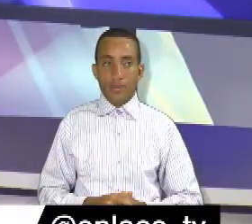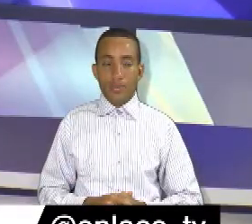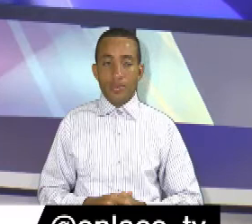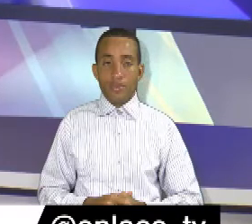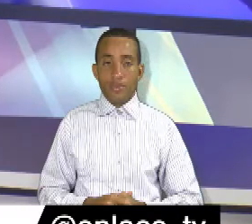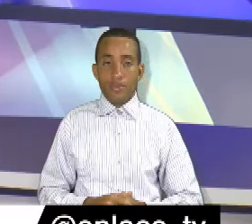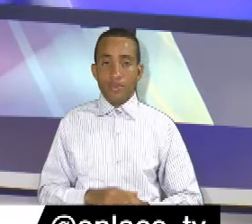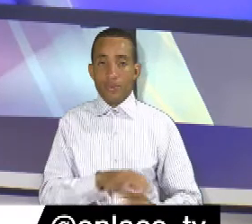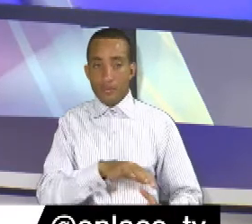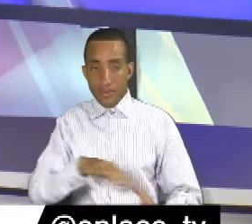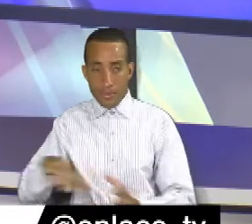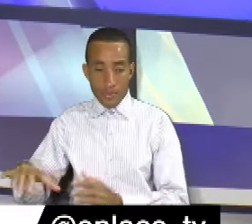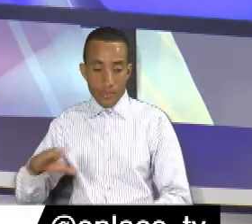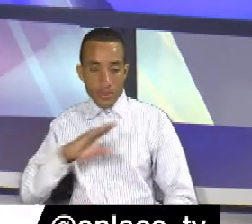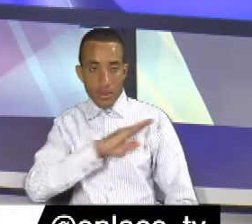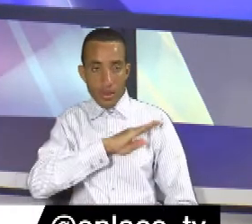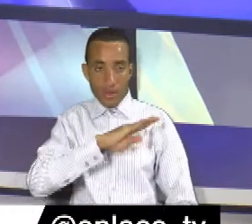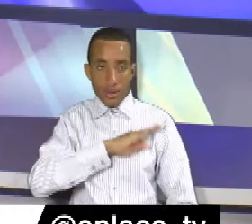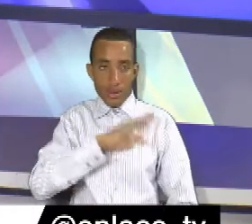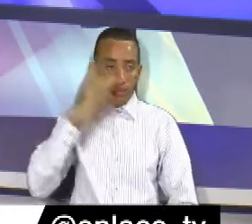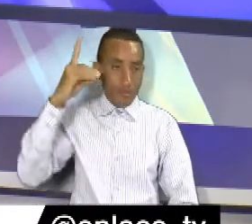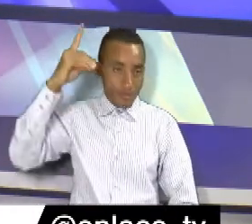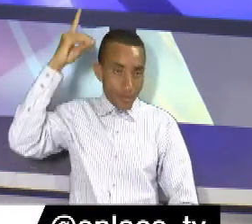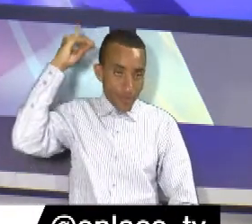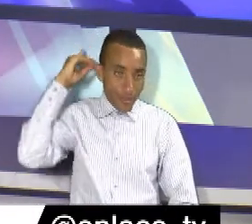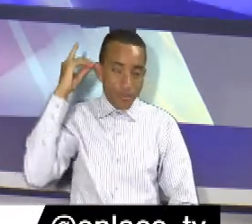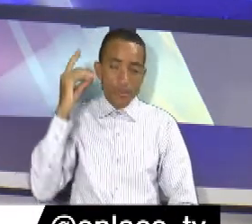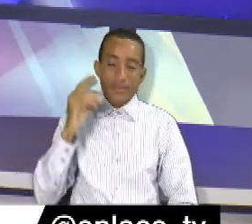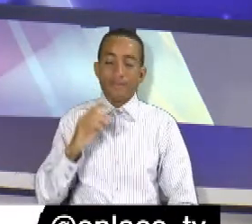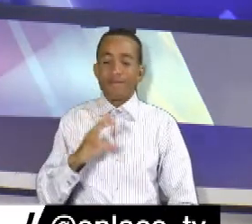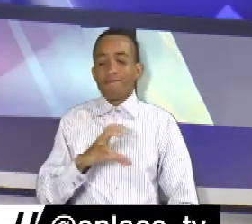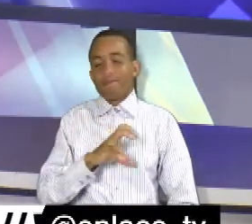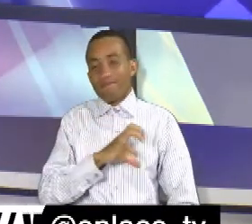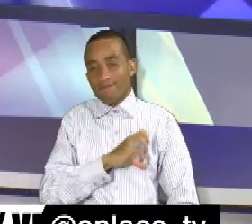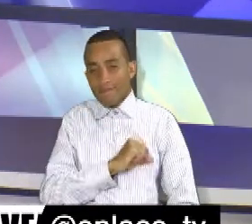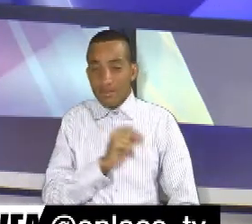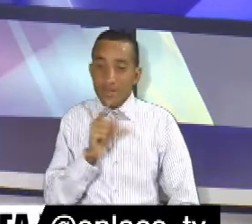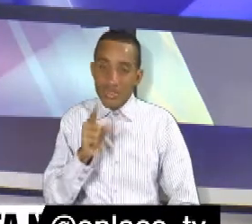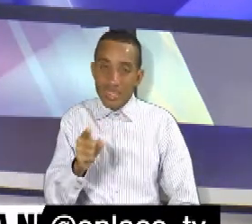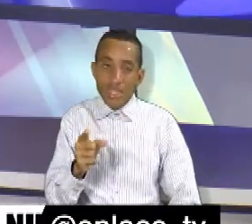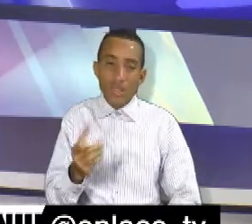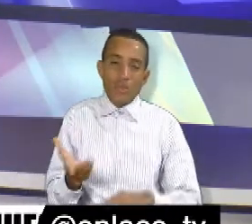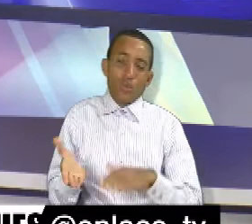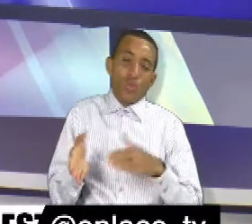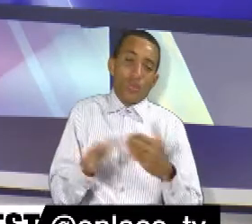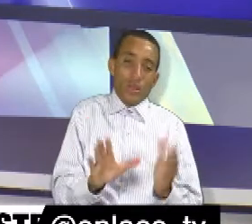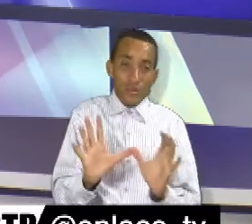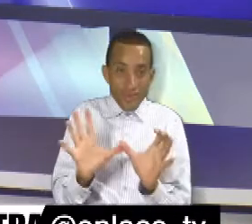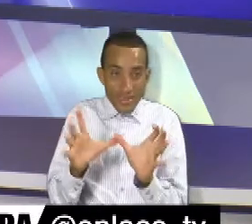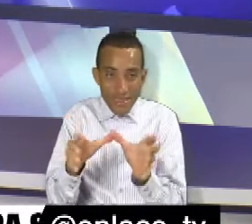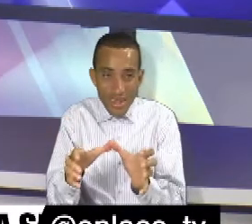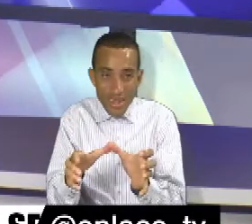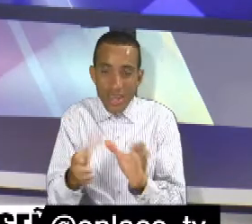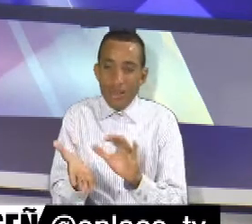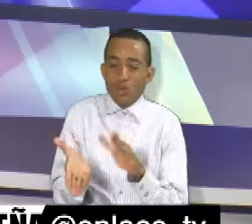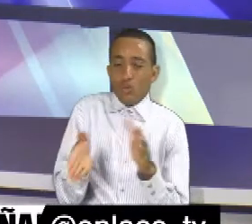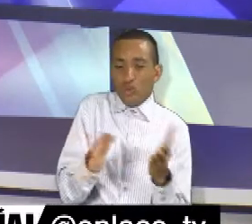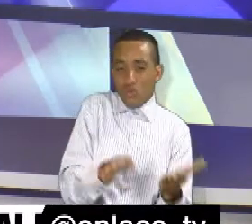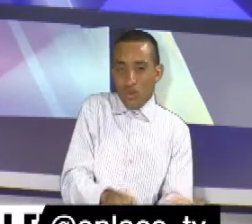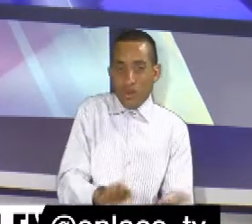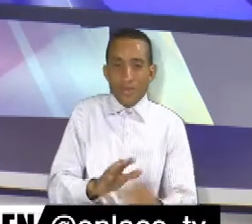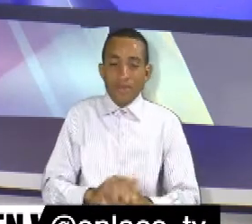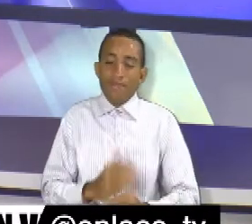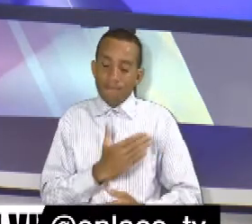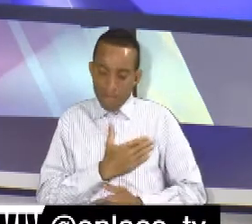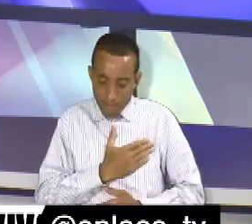Barranca Bermeja, Darío Echeverri, lamentó la muerte del defensor regional del pueblo. El mandatario envió un mensaje de solidaridad a su